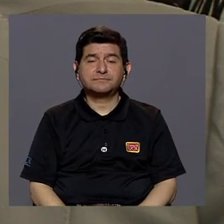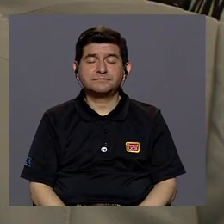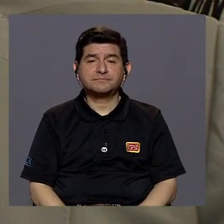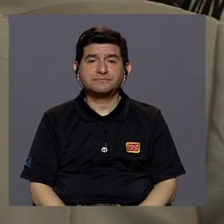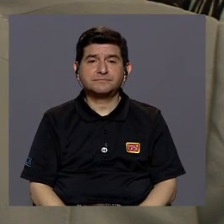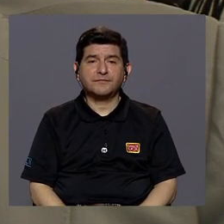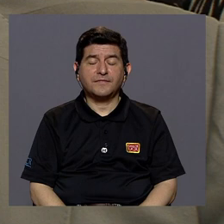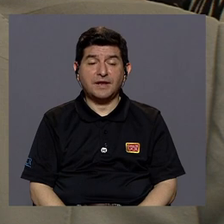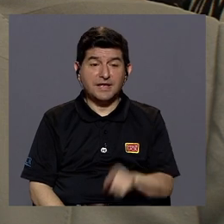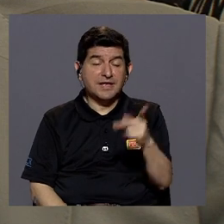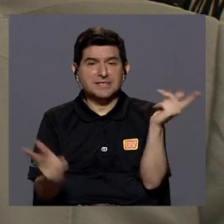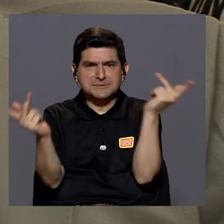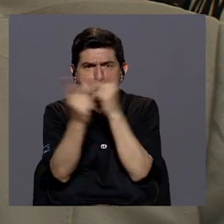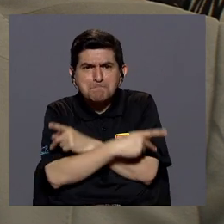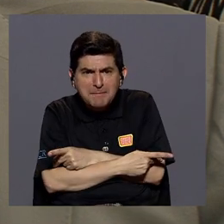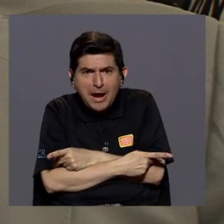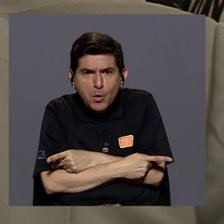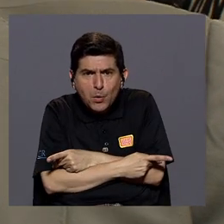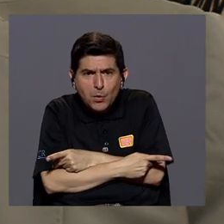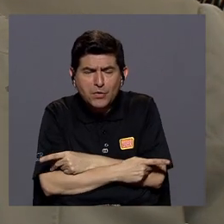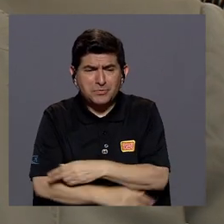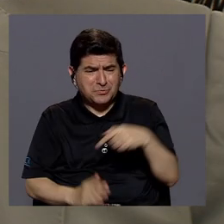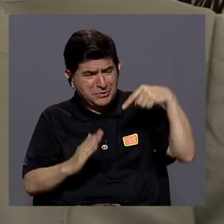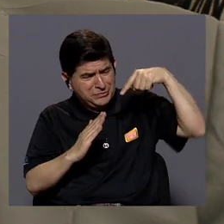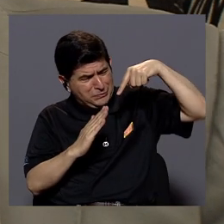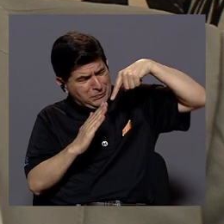Y esa es peor, porque así que es profunda.